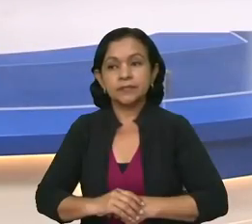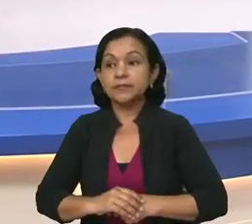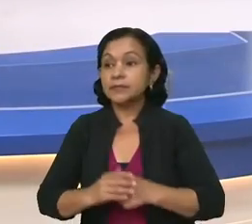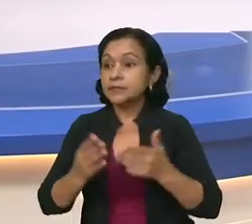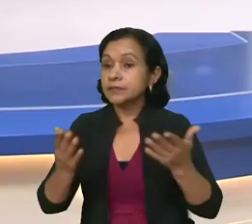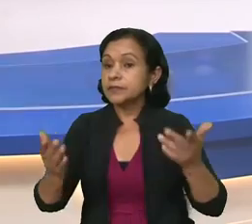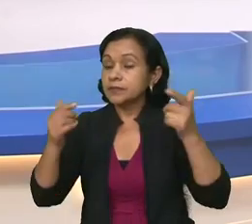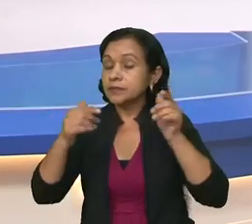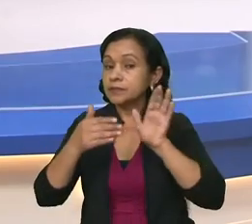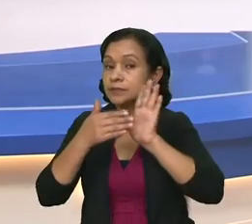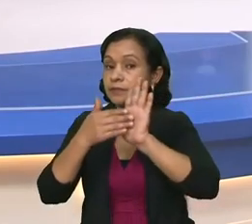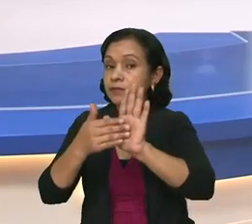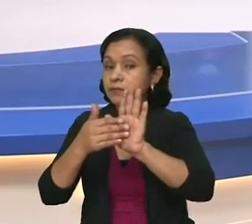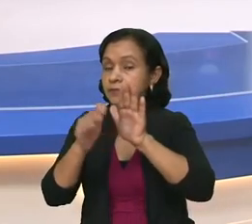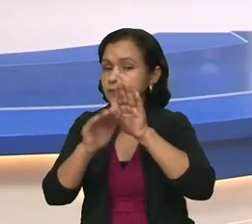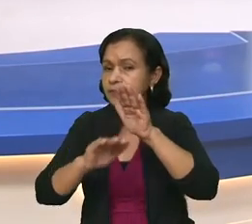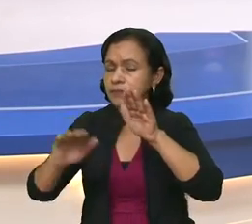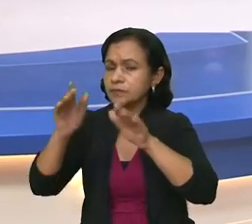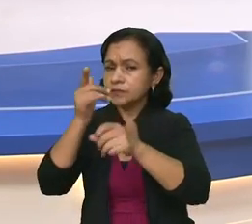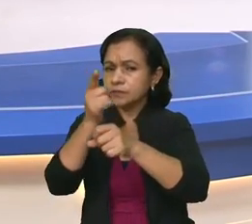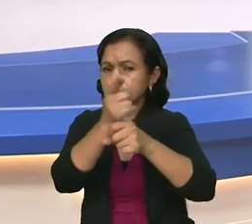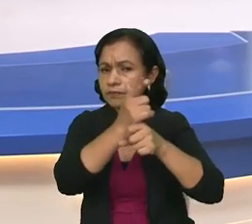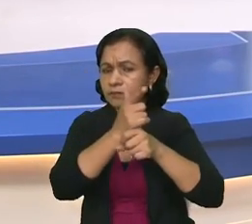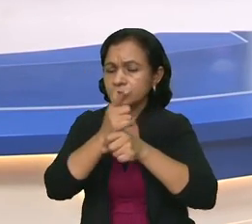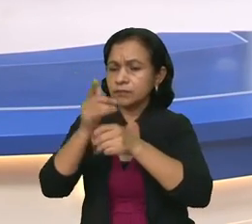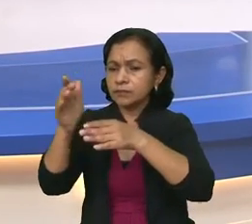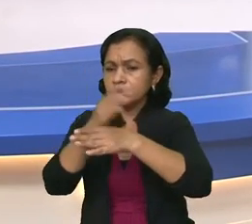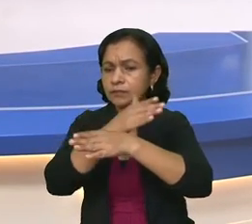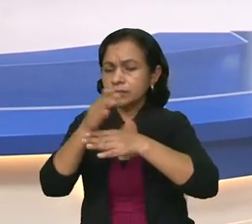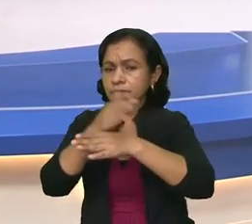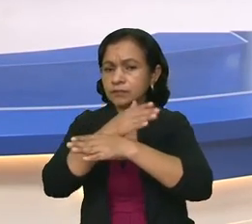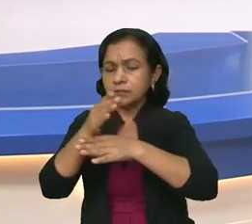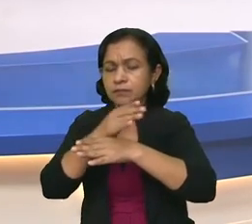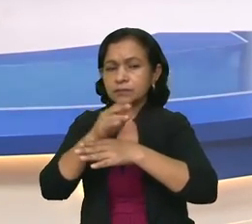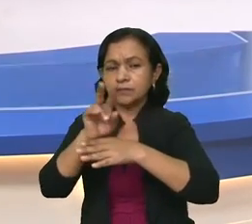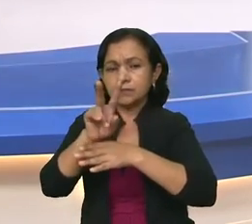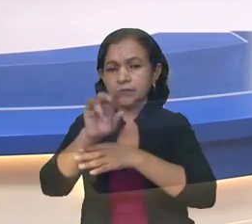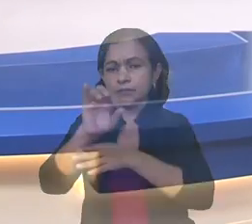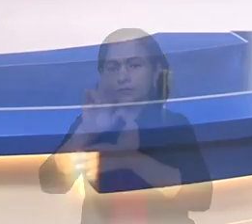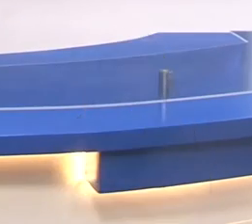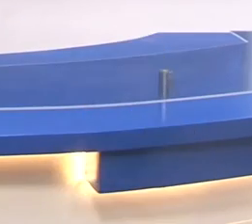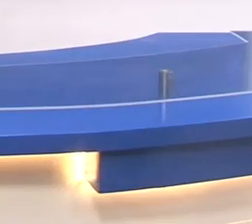Ahora les presentamos los videos más populares de las redes sociales en nuestro segmento Lo Viral.